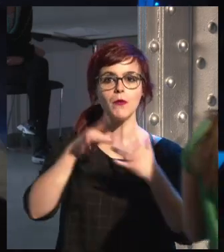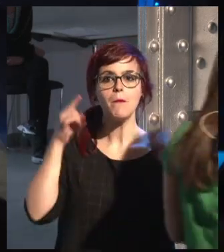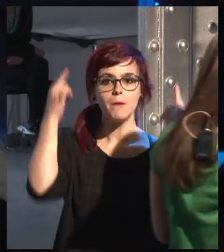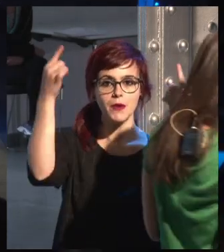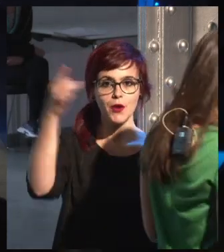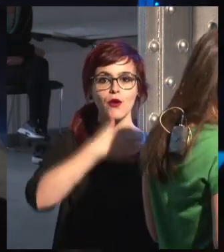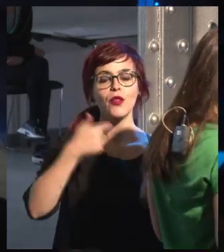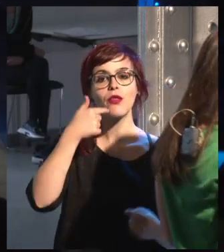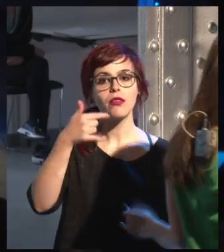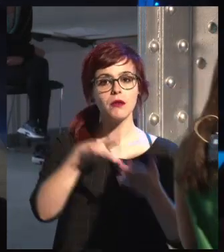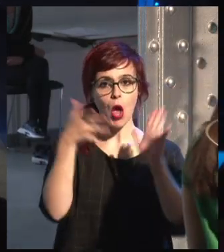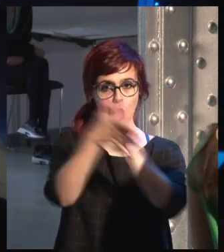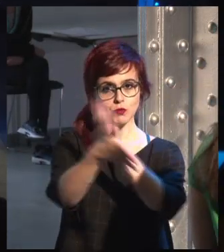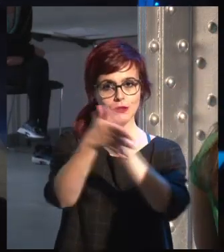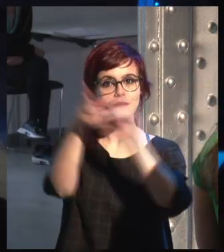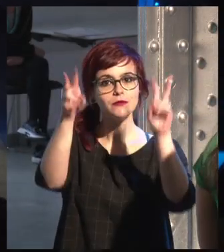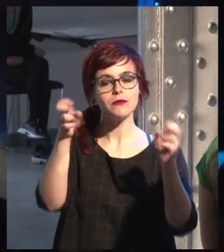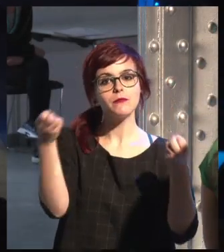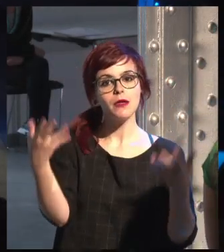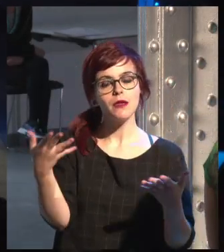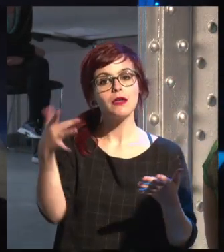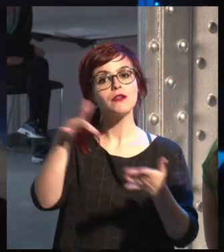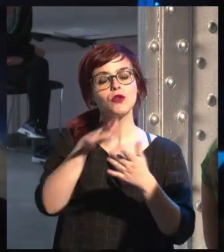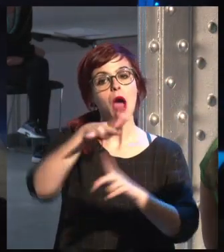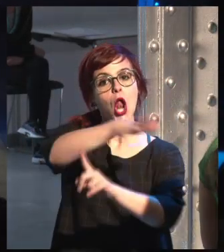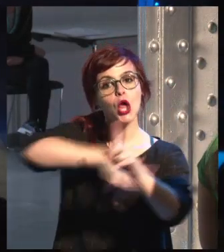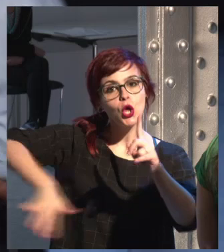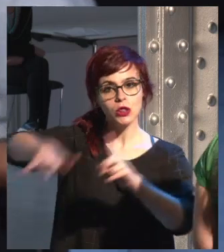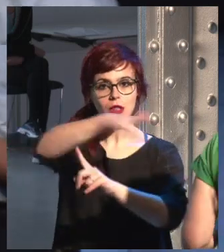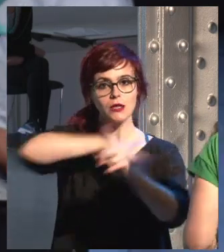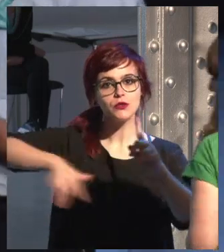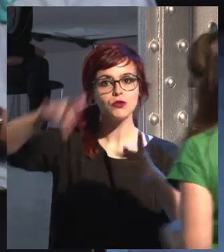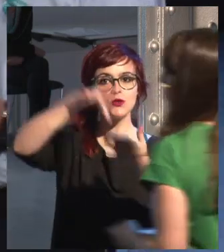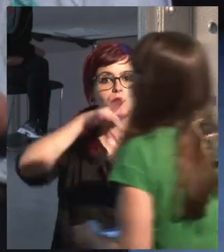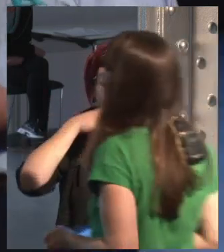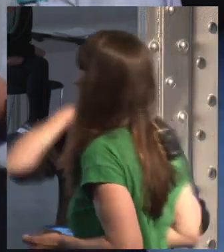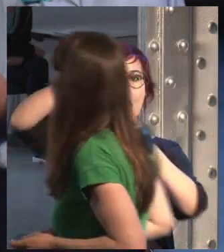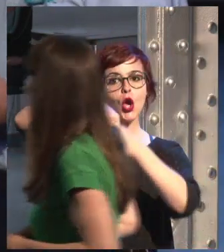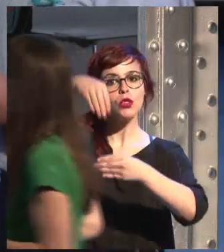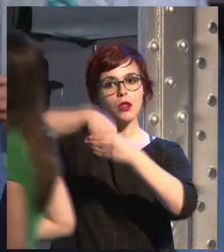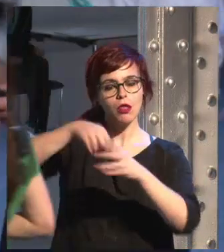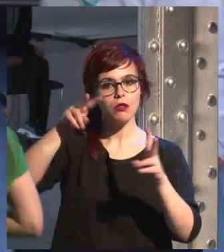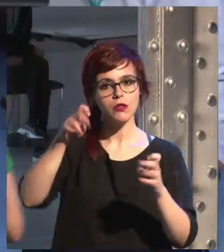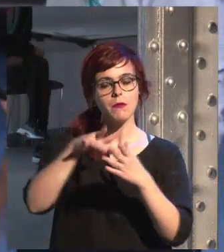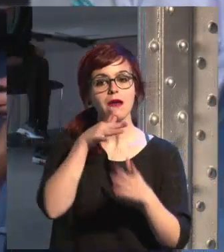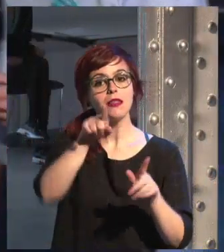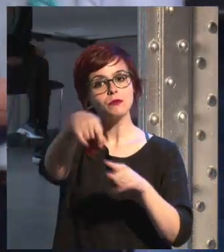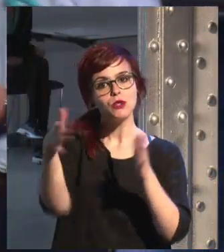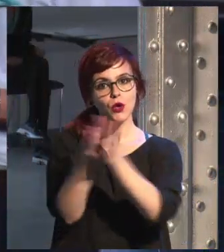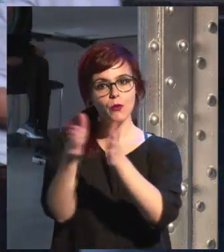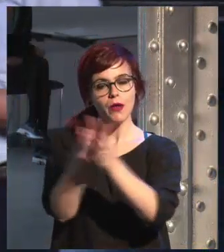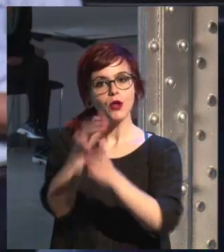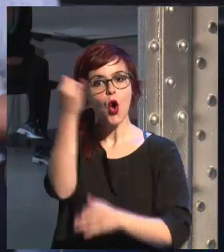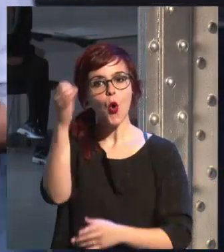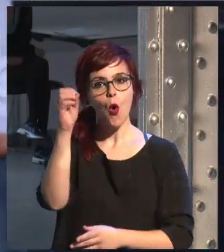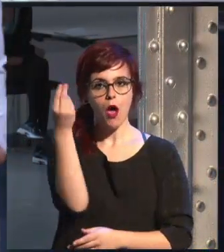voy a explicaros un poquito el contexto en el que se ha desarrollado este contenido, y luego ya mi compañero de presentación, Joaquín,